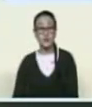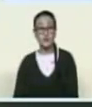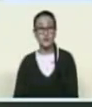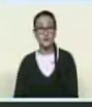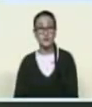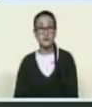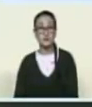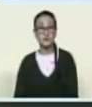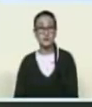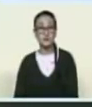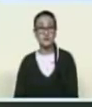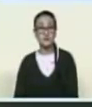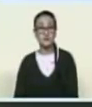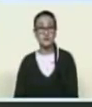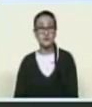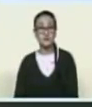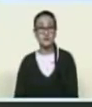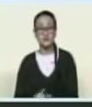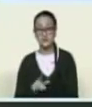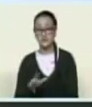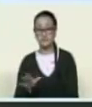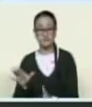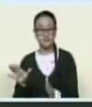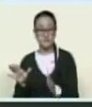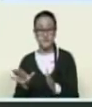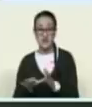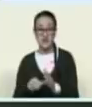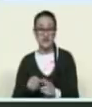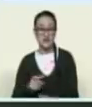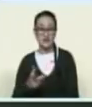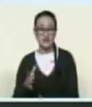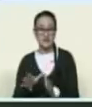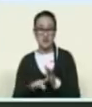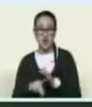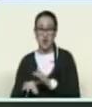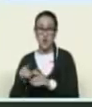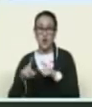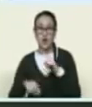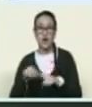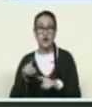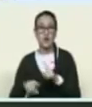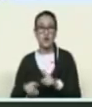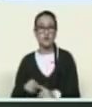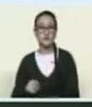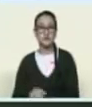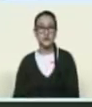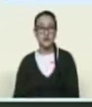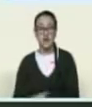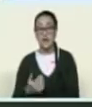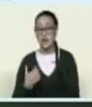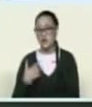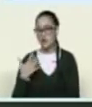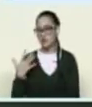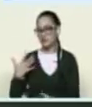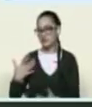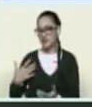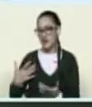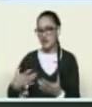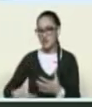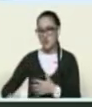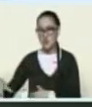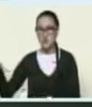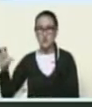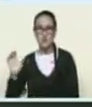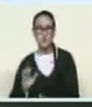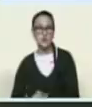como traidor que es en eeuu declarando para la cia secándose en